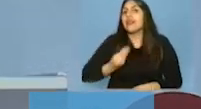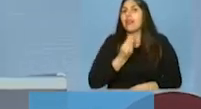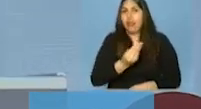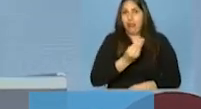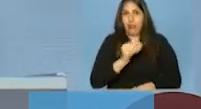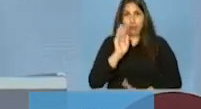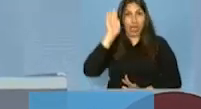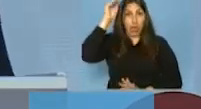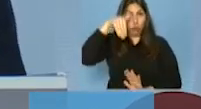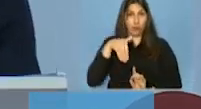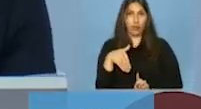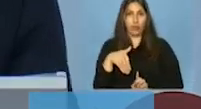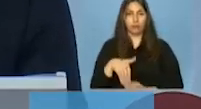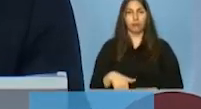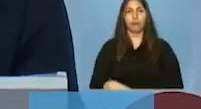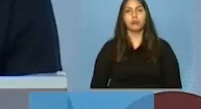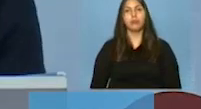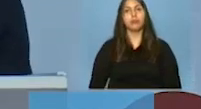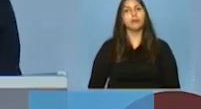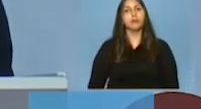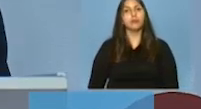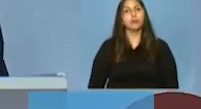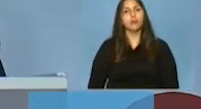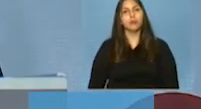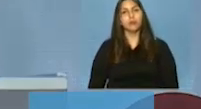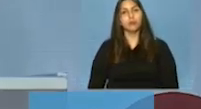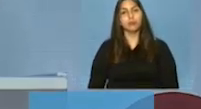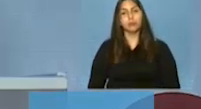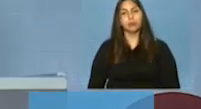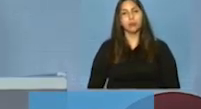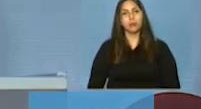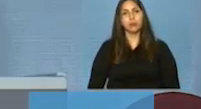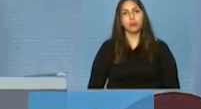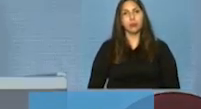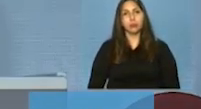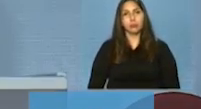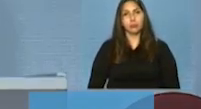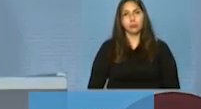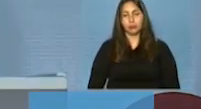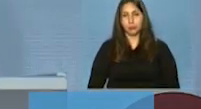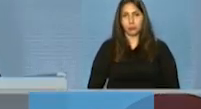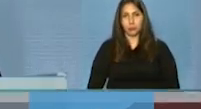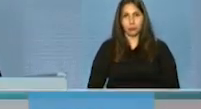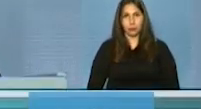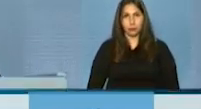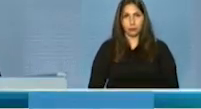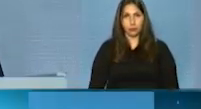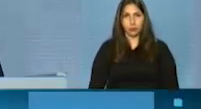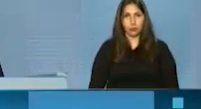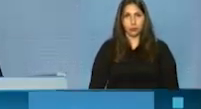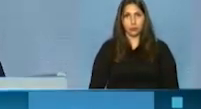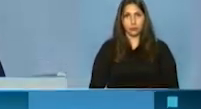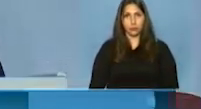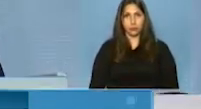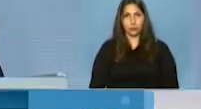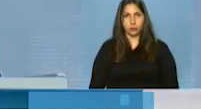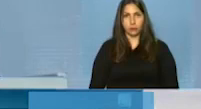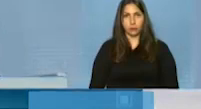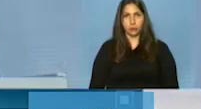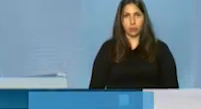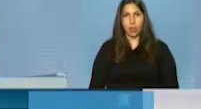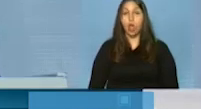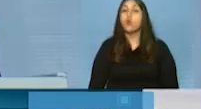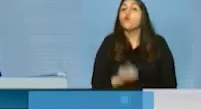ayer, aunque se lo veía venir por las encuestas, no deja de ser un enigma, como dije. En inglés hay una expresión muy linda que es dark horse,